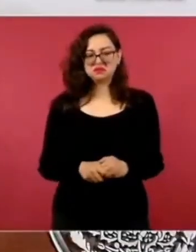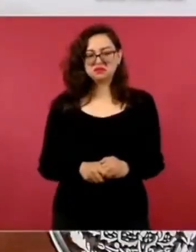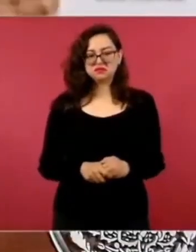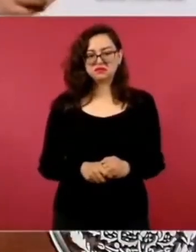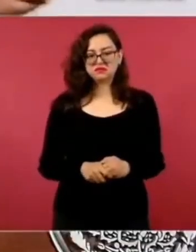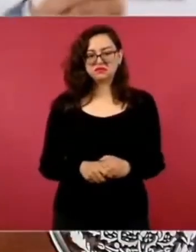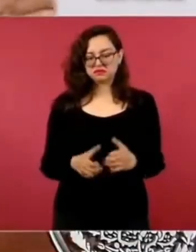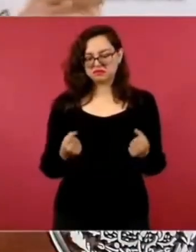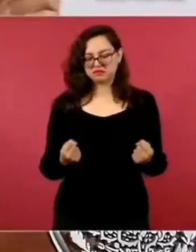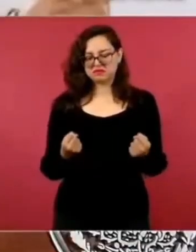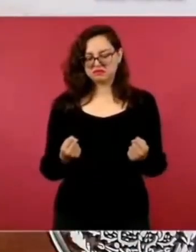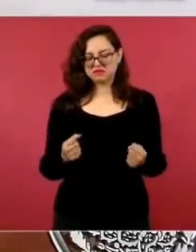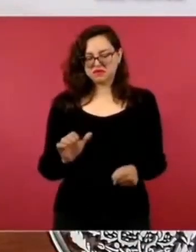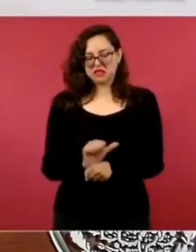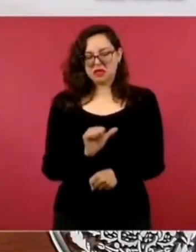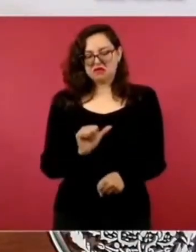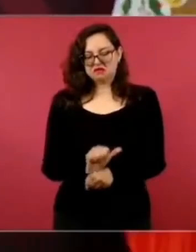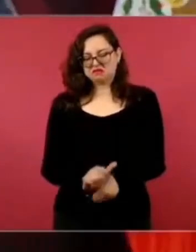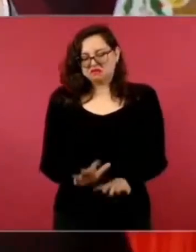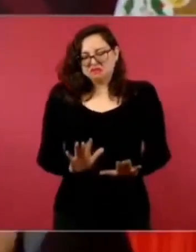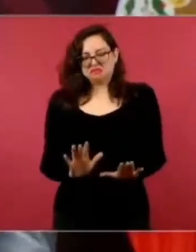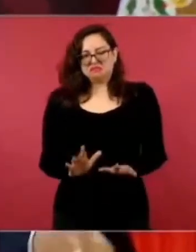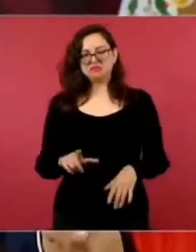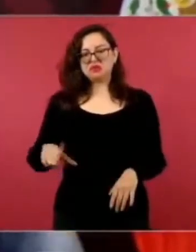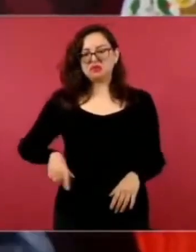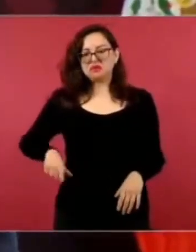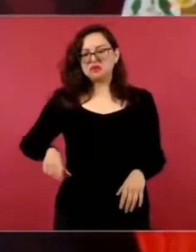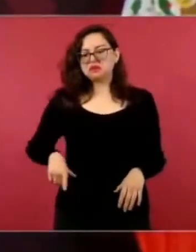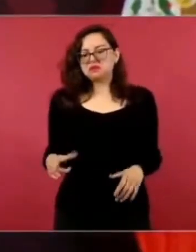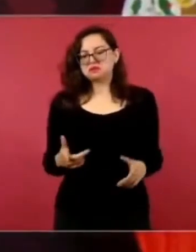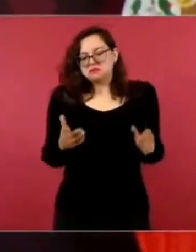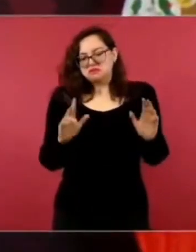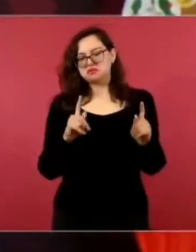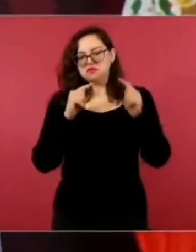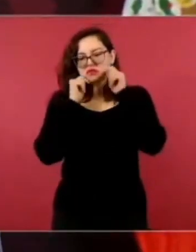porque el carro no era de él, era del gobierno.